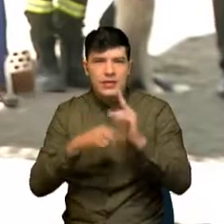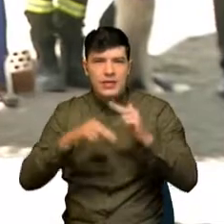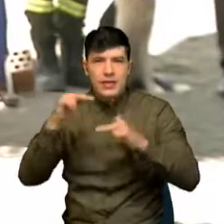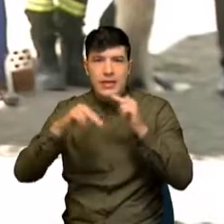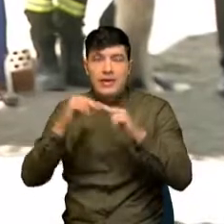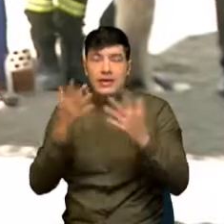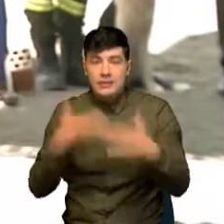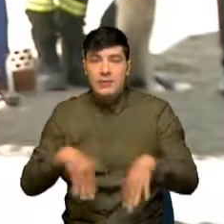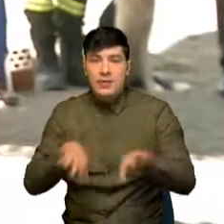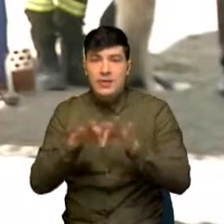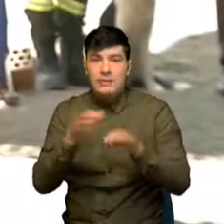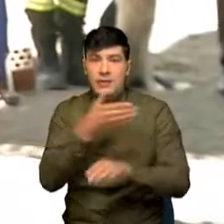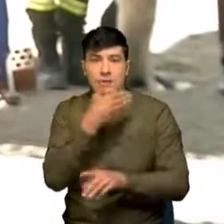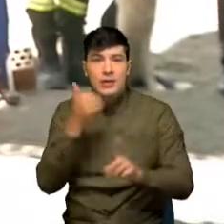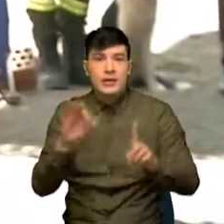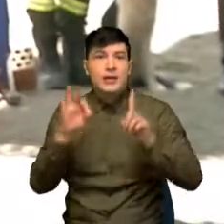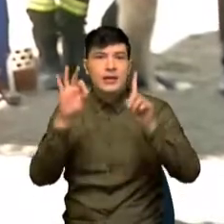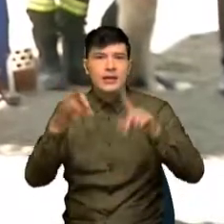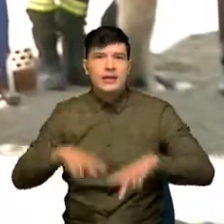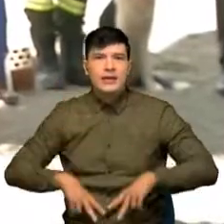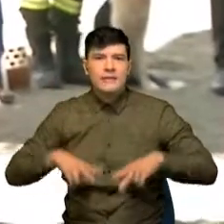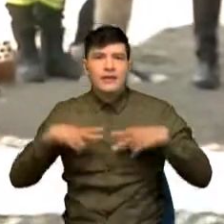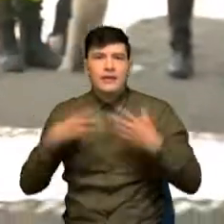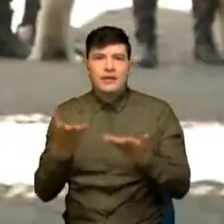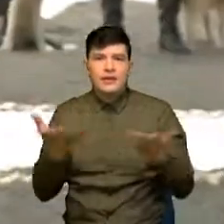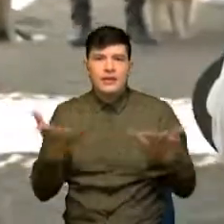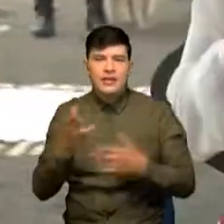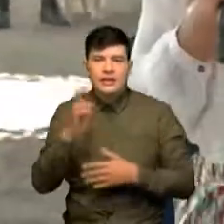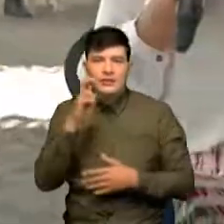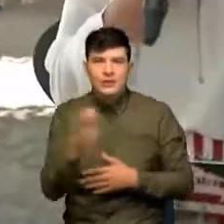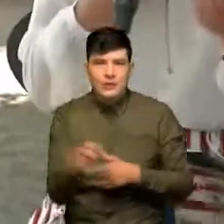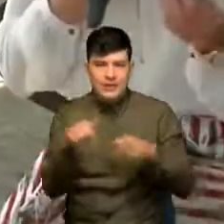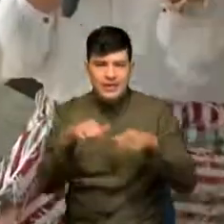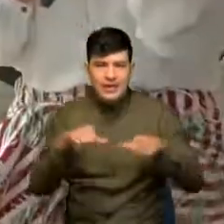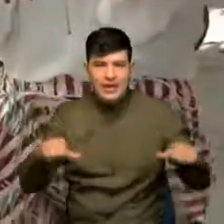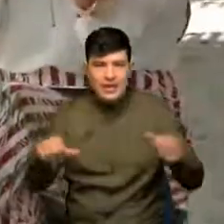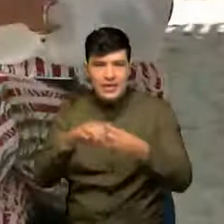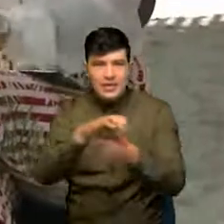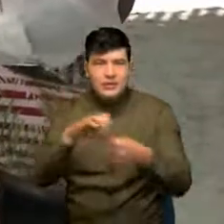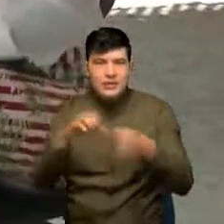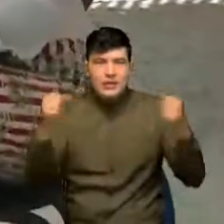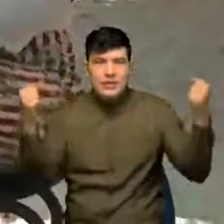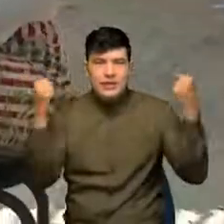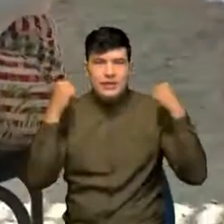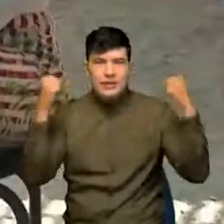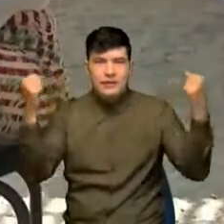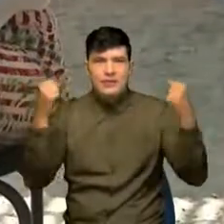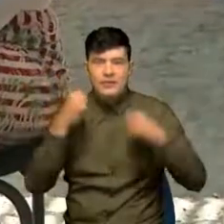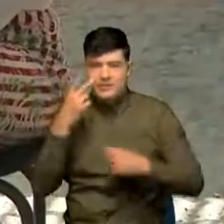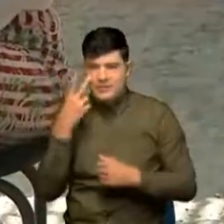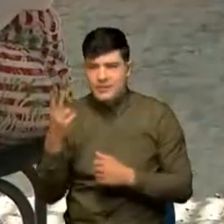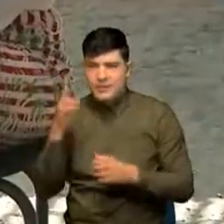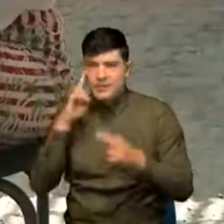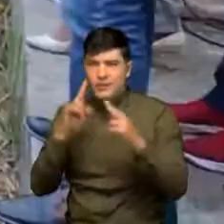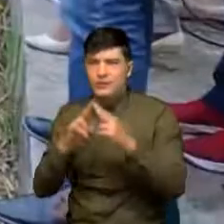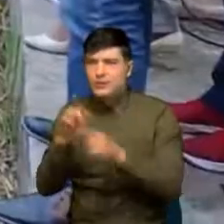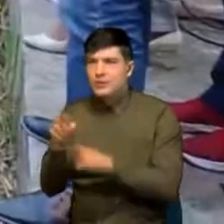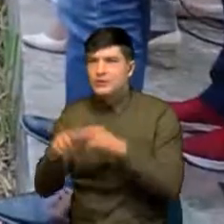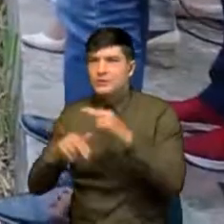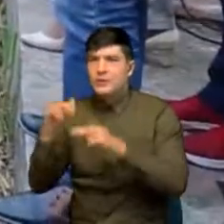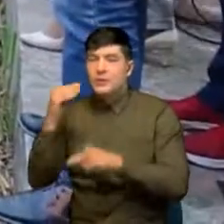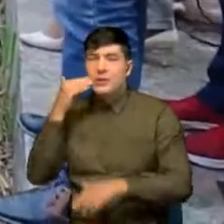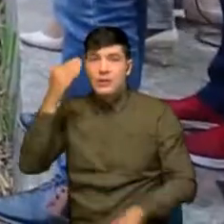calidad de vida en el sector sur de la ciudad. Pues vamos a conocer un poco más acerca de esa obra y de lo que fue la primera piedra. El